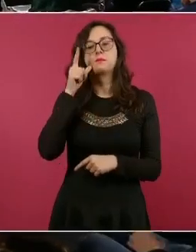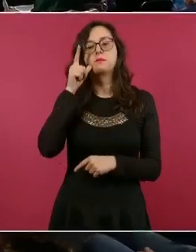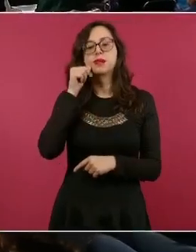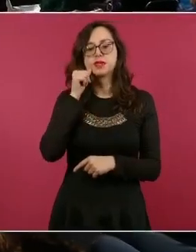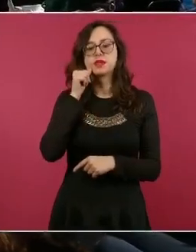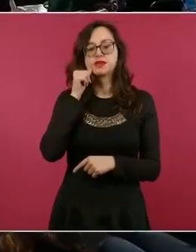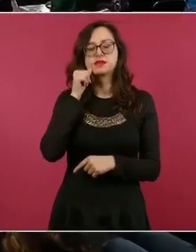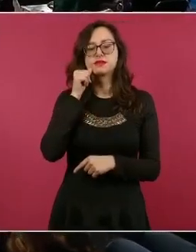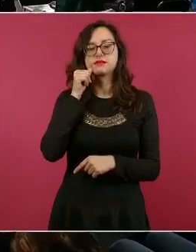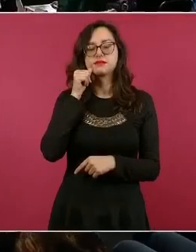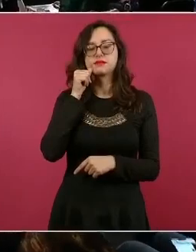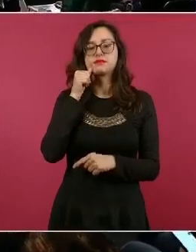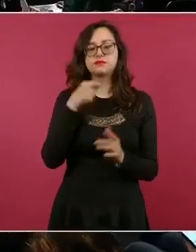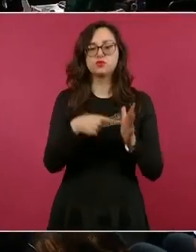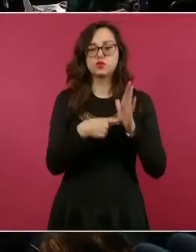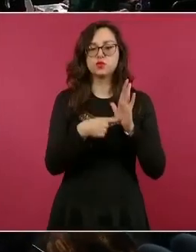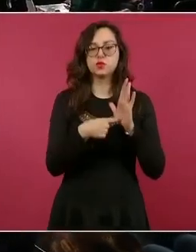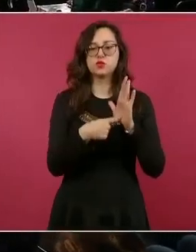mañana